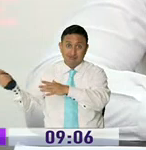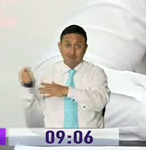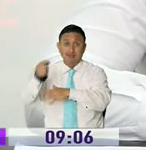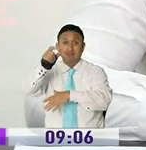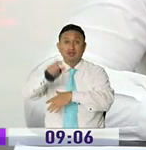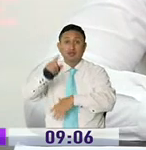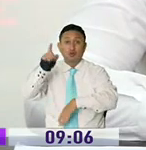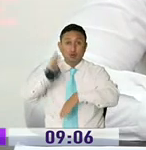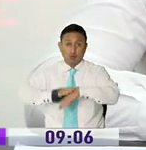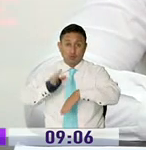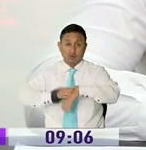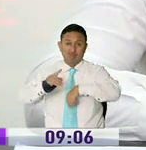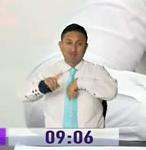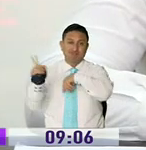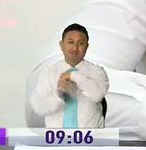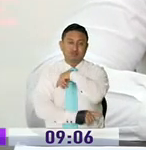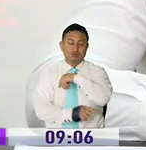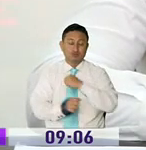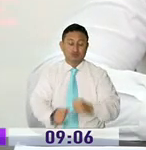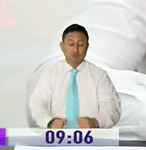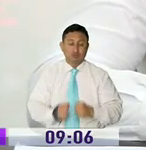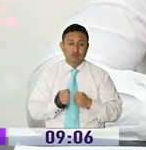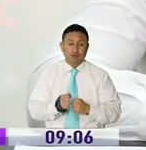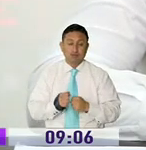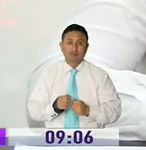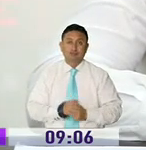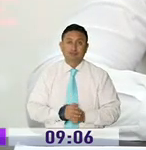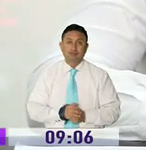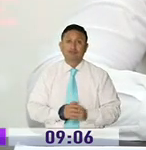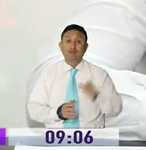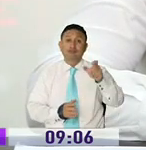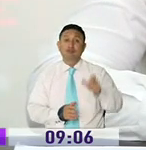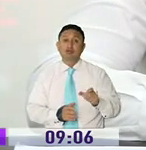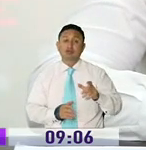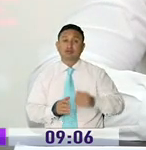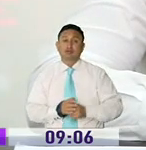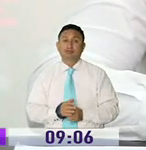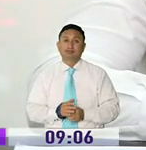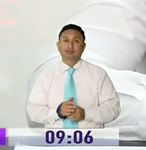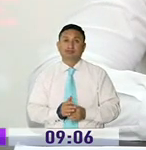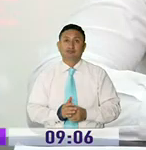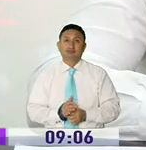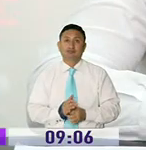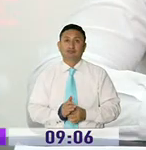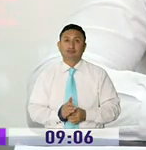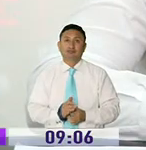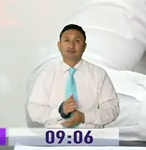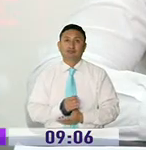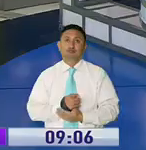sancione de modo ejemplar y con el máximo rigor de la ley a los responsables.